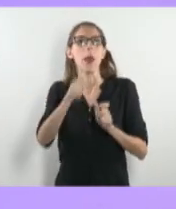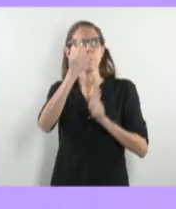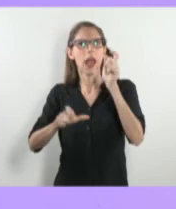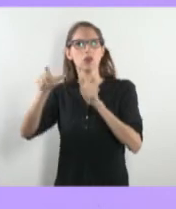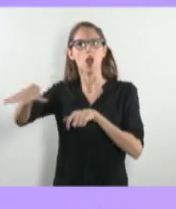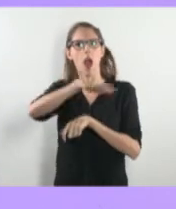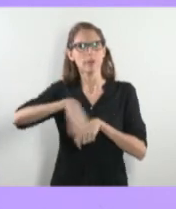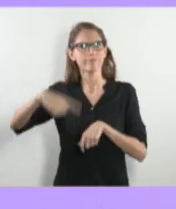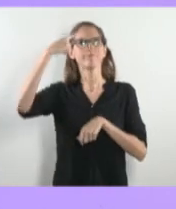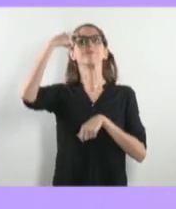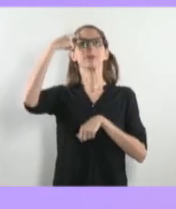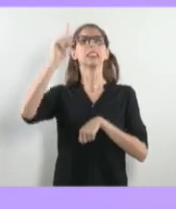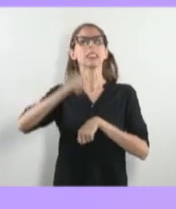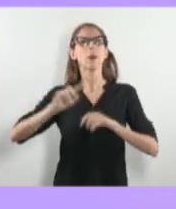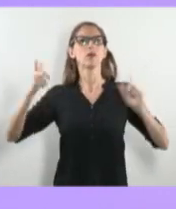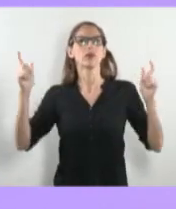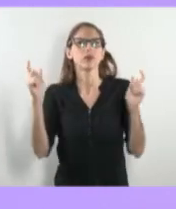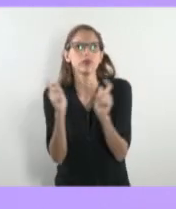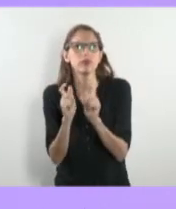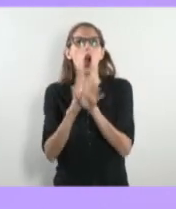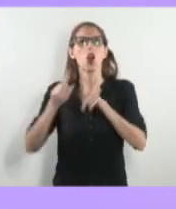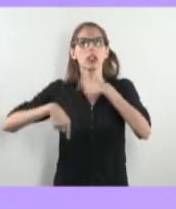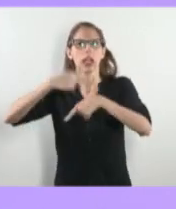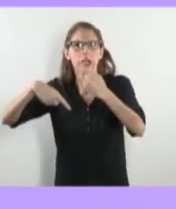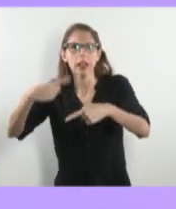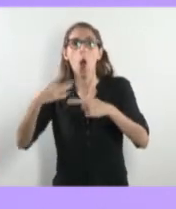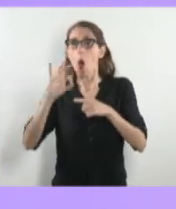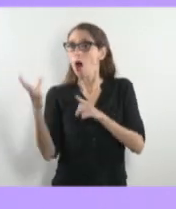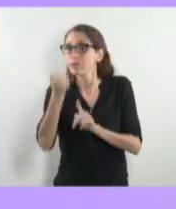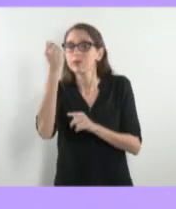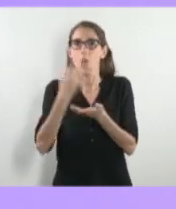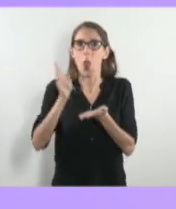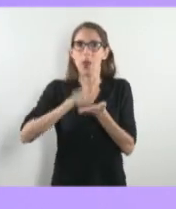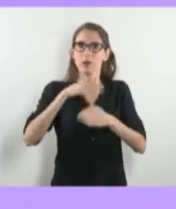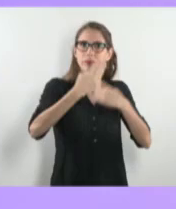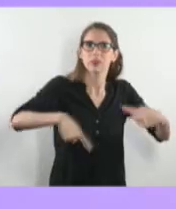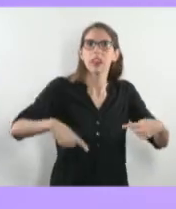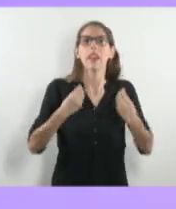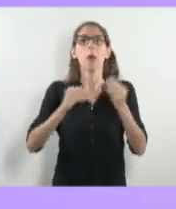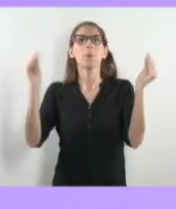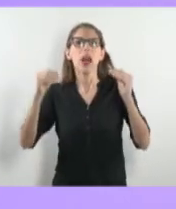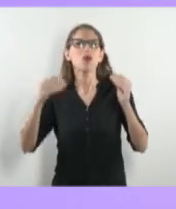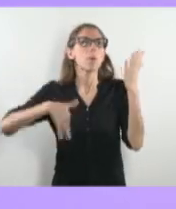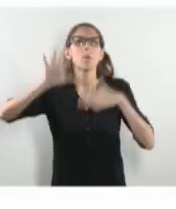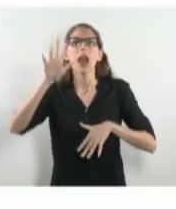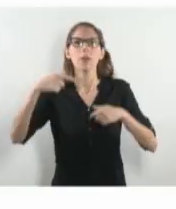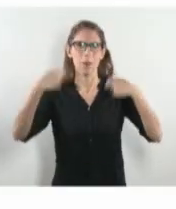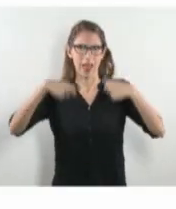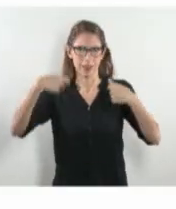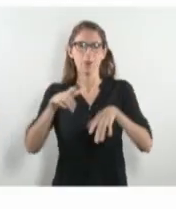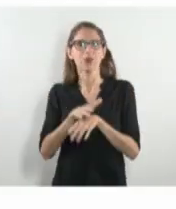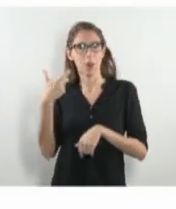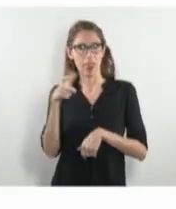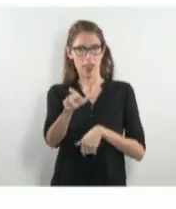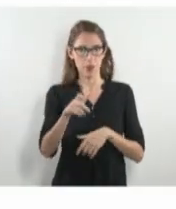comunidad y reducir, reutilizar o reciclar residuos, en especial los plásticos. Vemos el video.